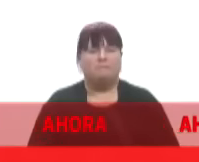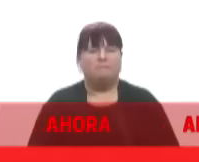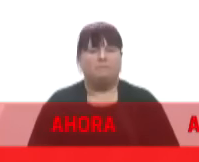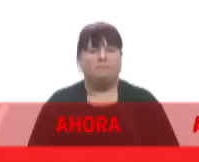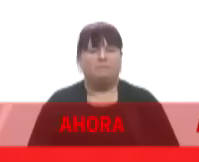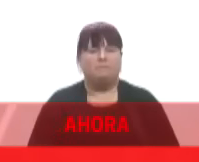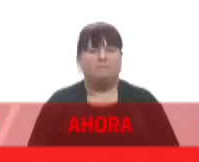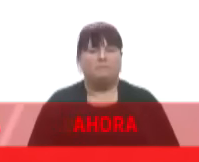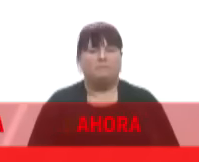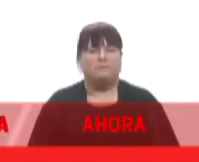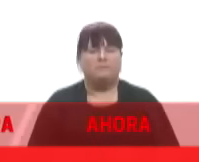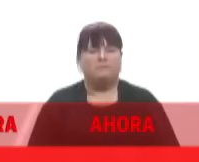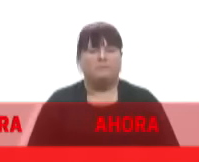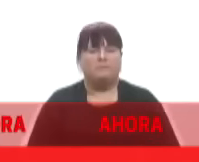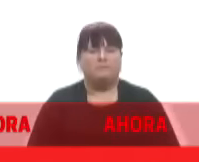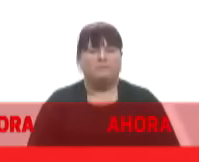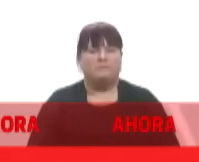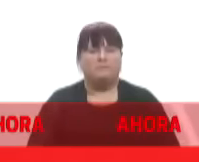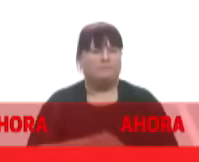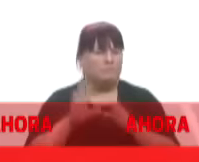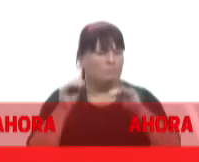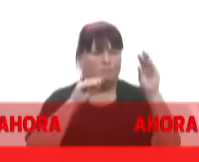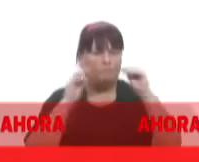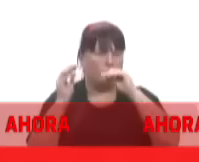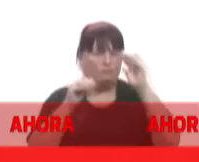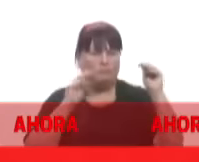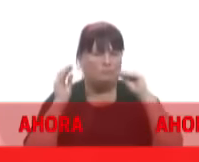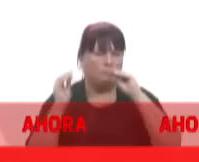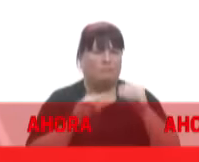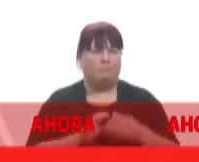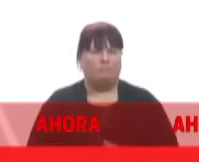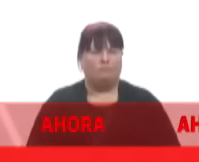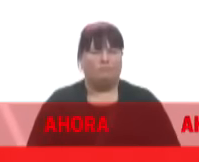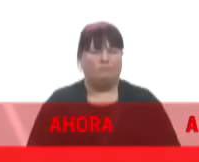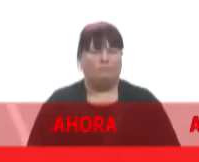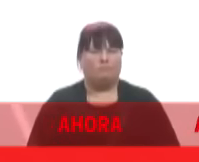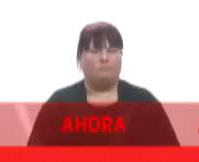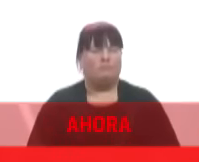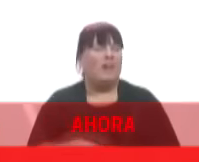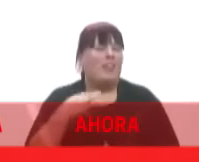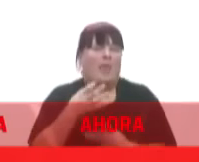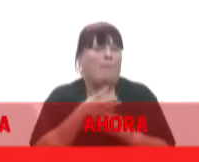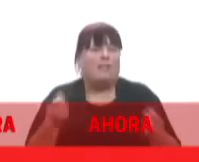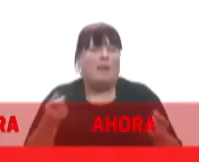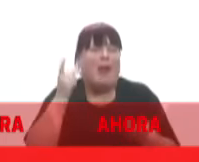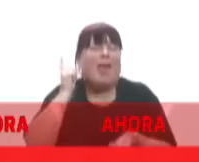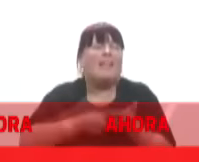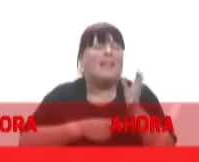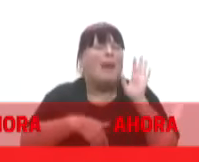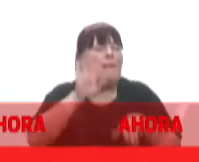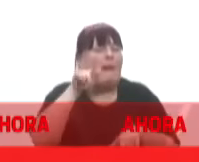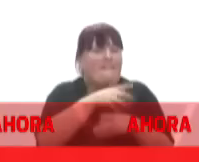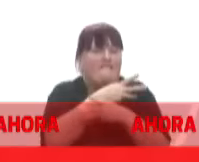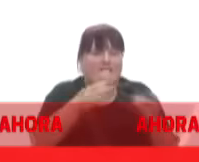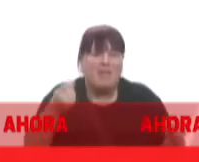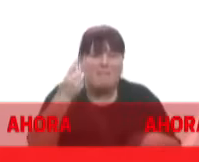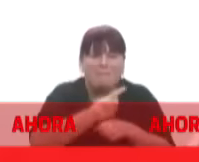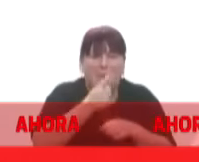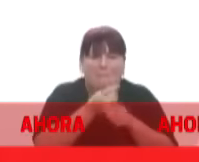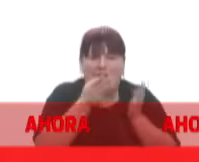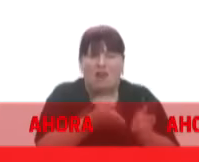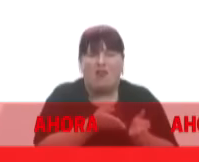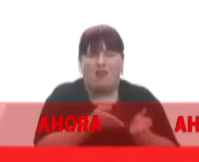otorguen la palabra, está haciendo acotaciones sobre esa... discusión, bueno, si pide la palabra. Tenemos que terminar con el dictamen de mayoría. Se